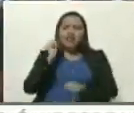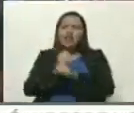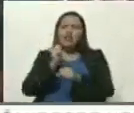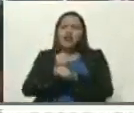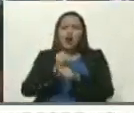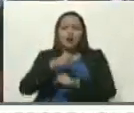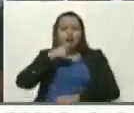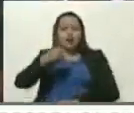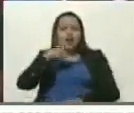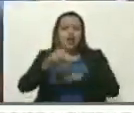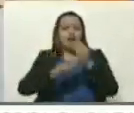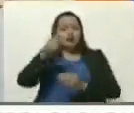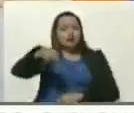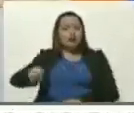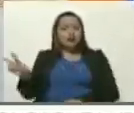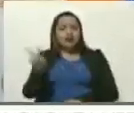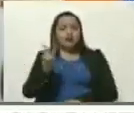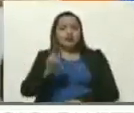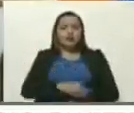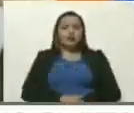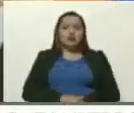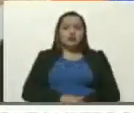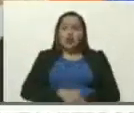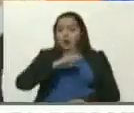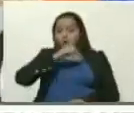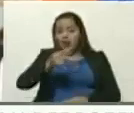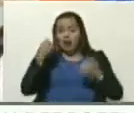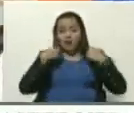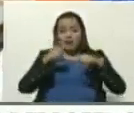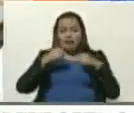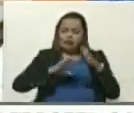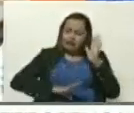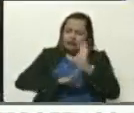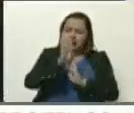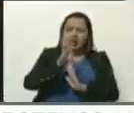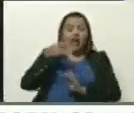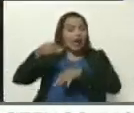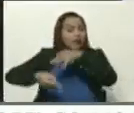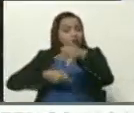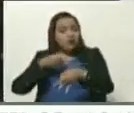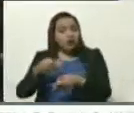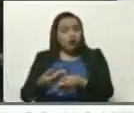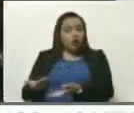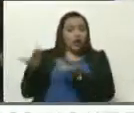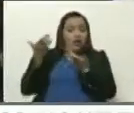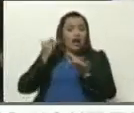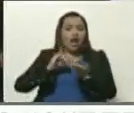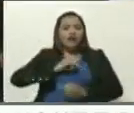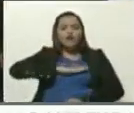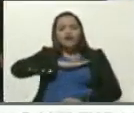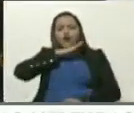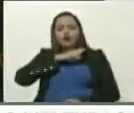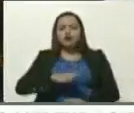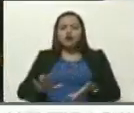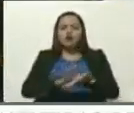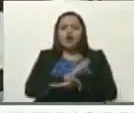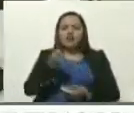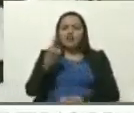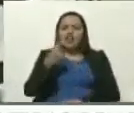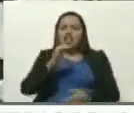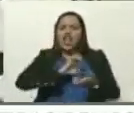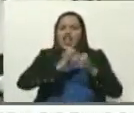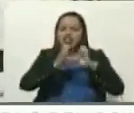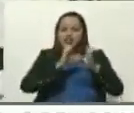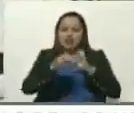que se hace hoy en Venezuela, cuya mala praxis en ascenso calificó, está infectada de la falta de